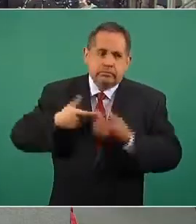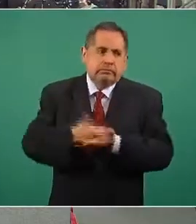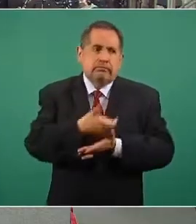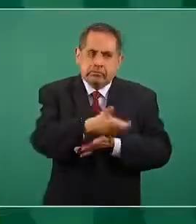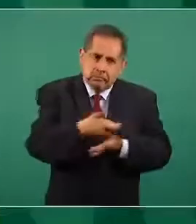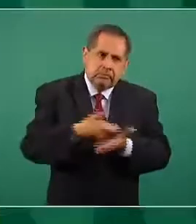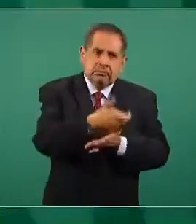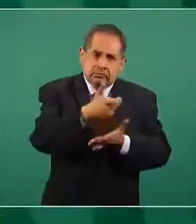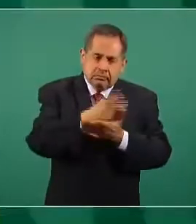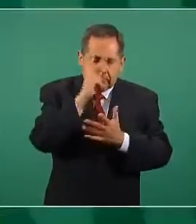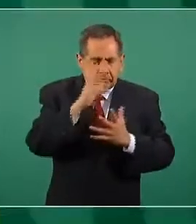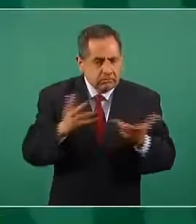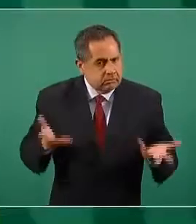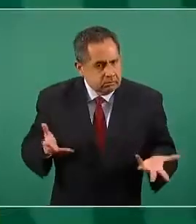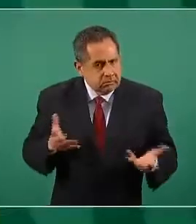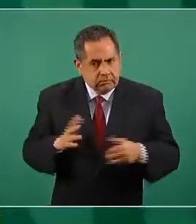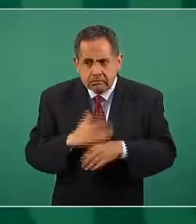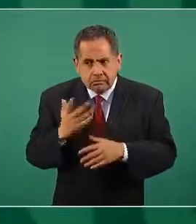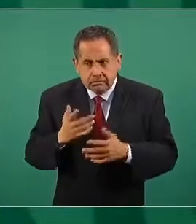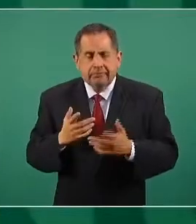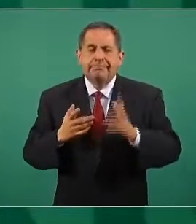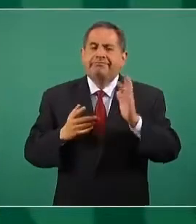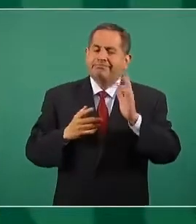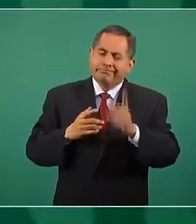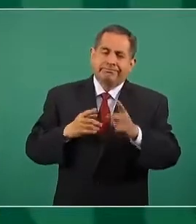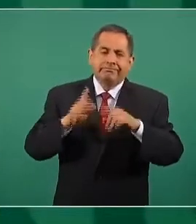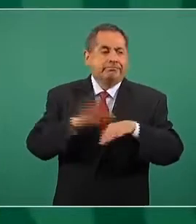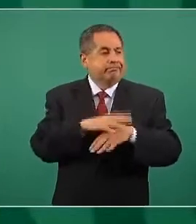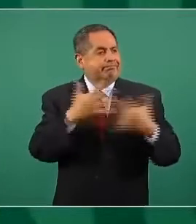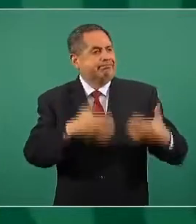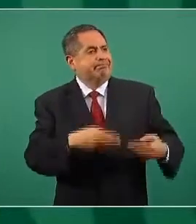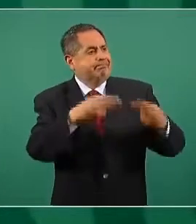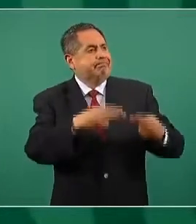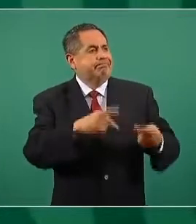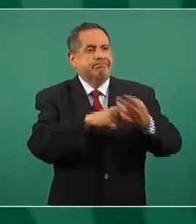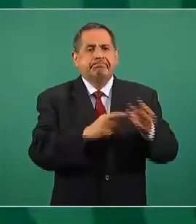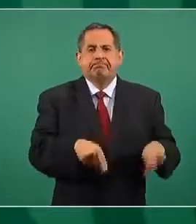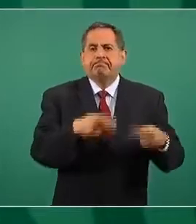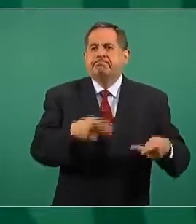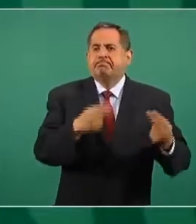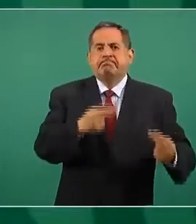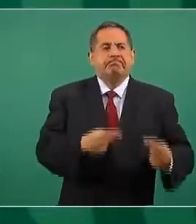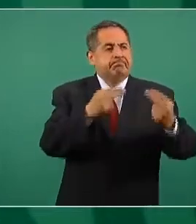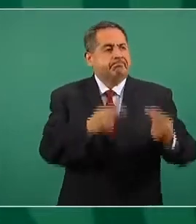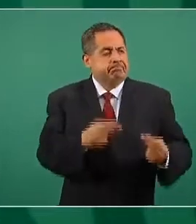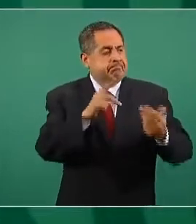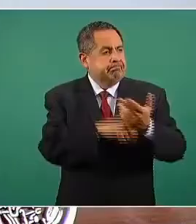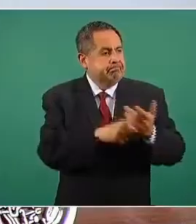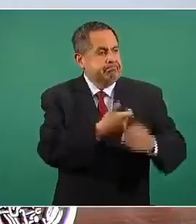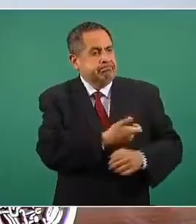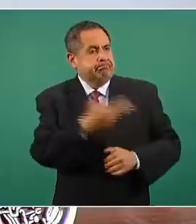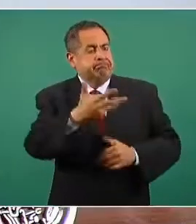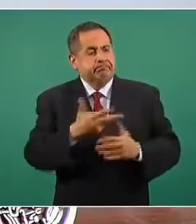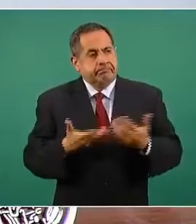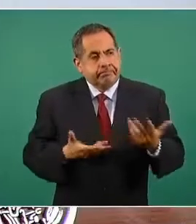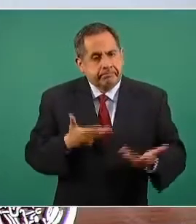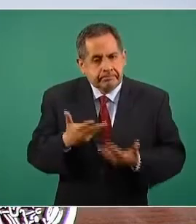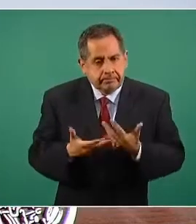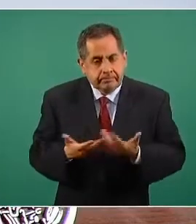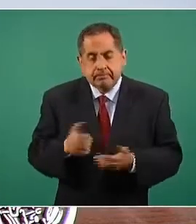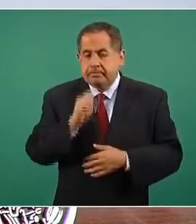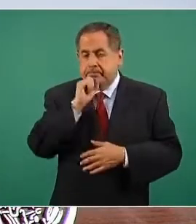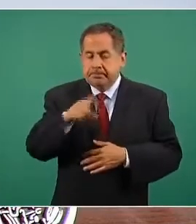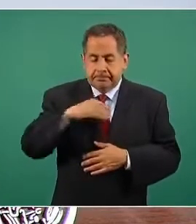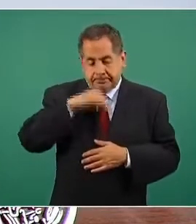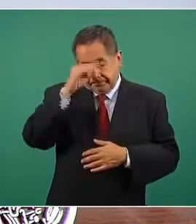directamente. ¿Por qué? Por las empresas comercializadoras y distribuidoras, y también,